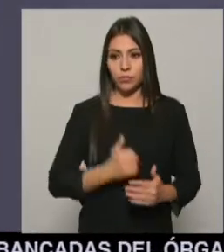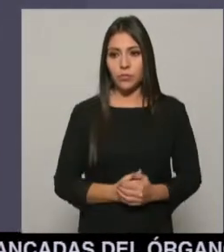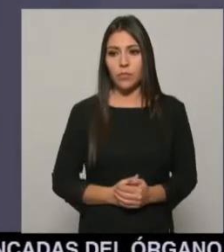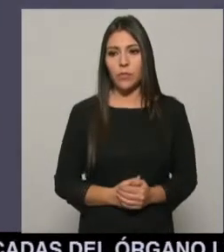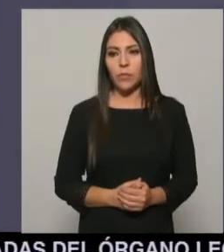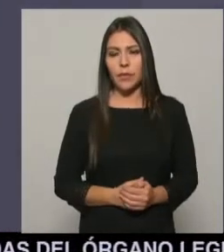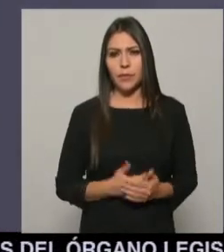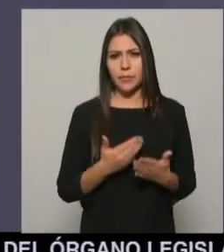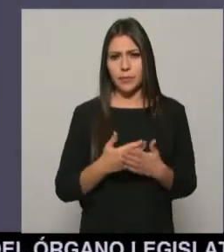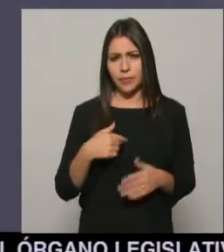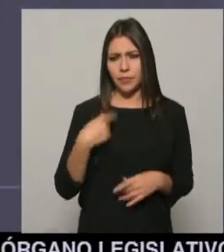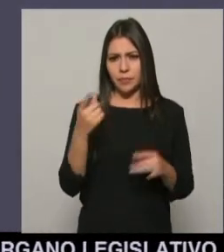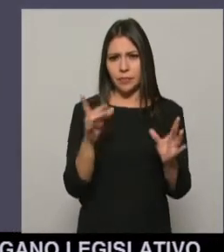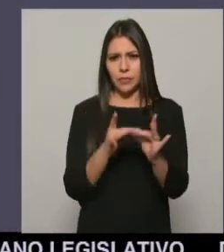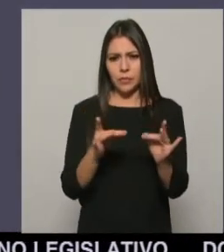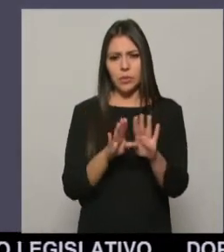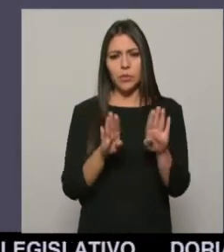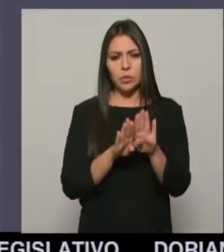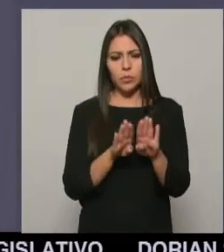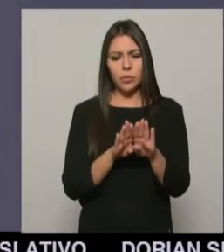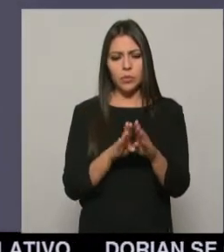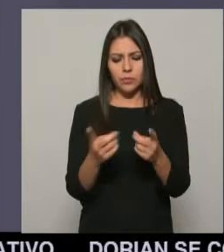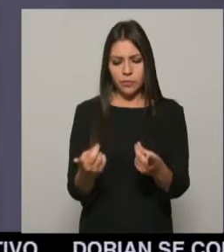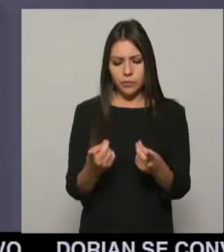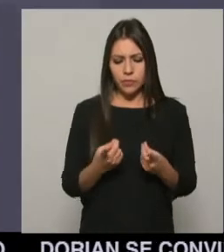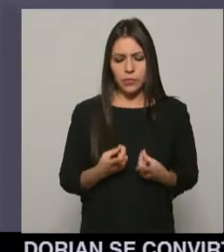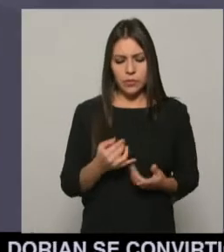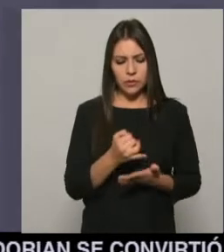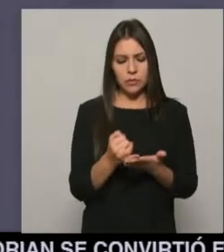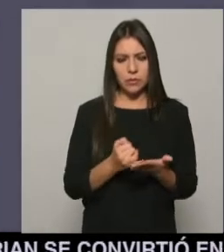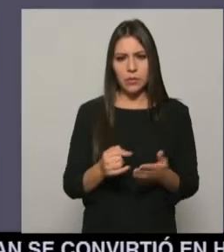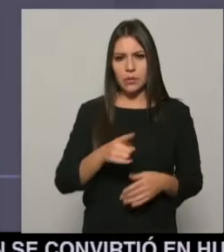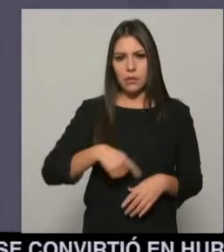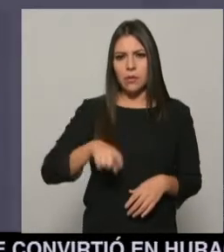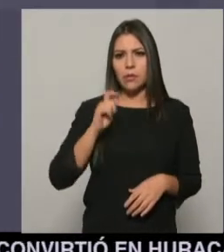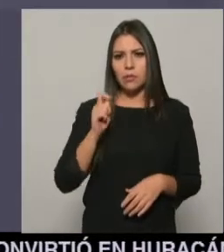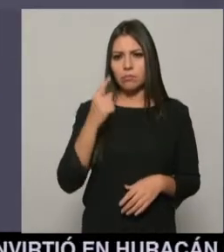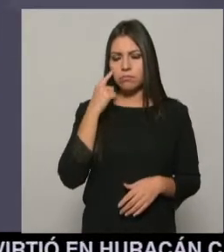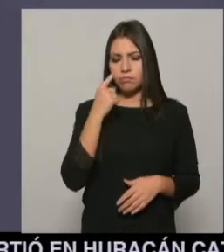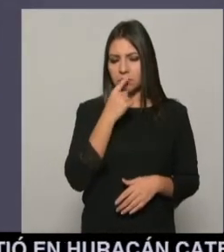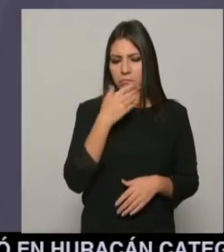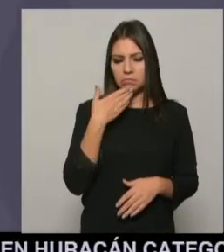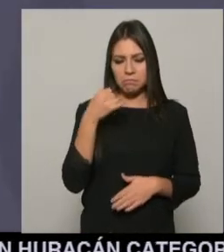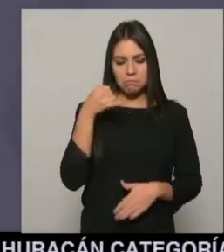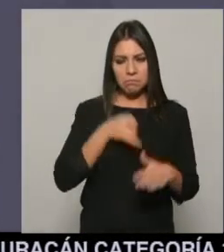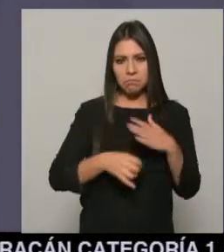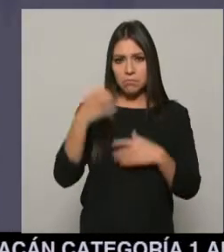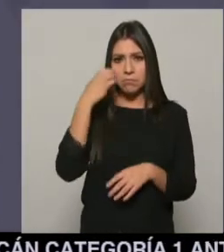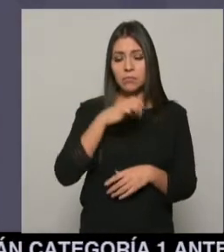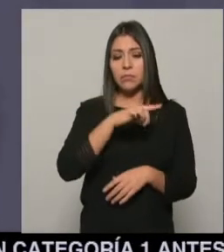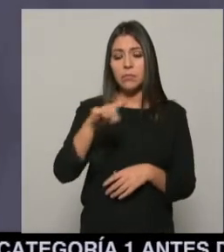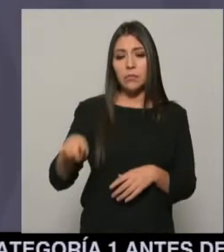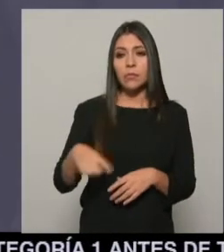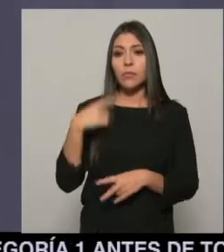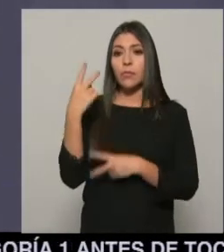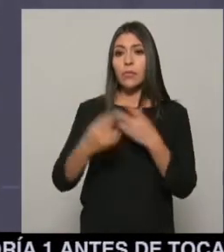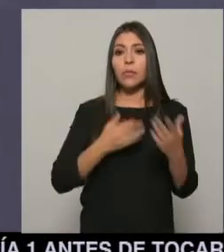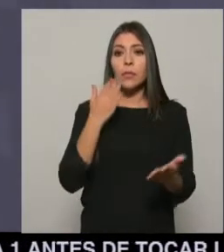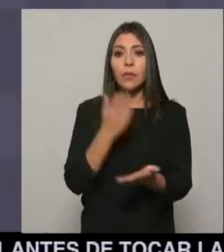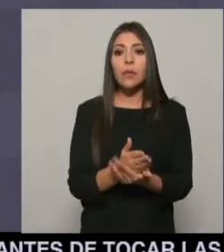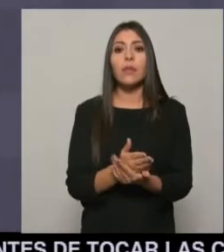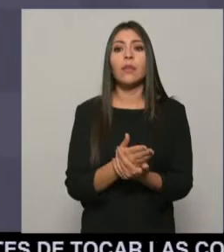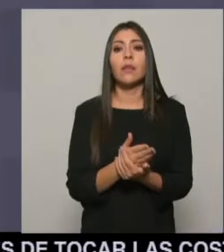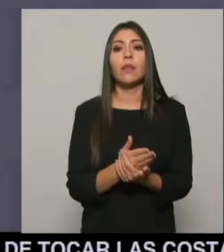vamos a recibir el informe. Lo vamos a recibir con un ojo muy analítico y muy crítico, porque no estamos ahí para aplaudir,